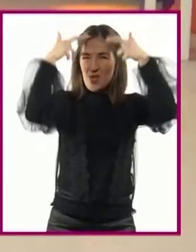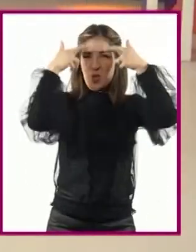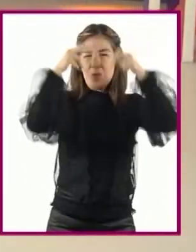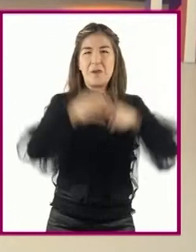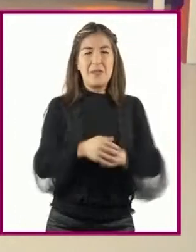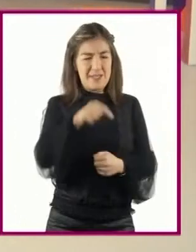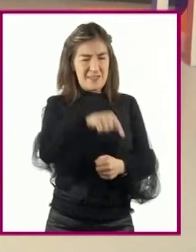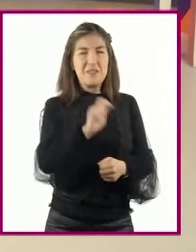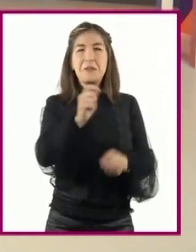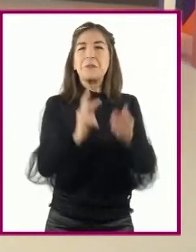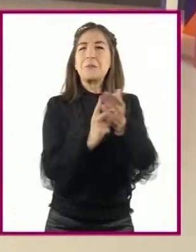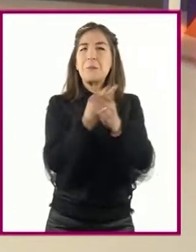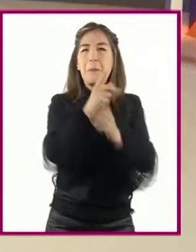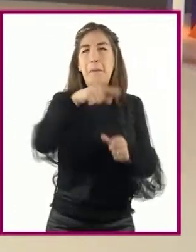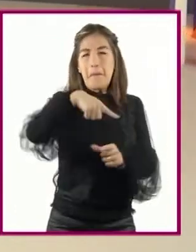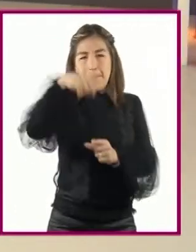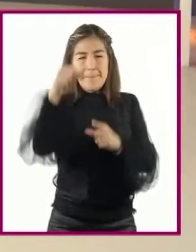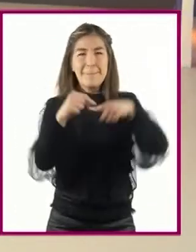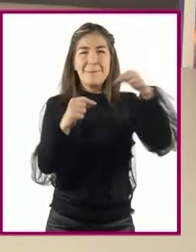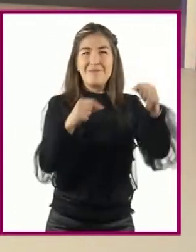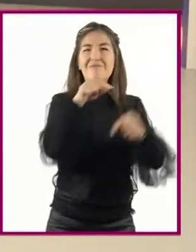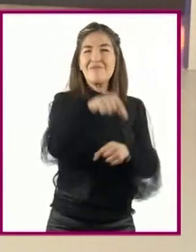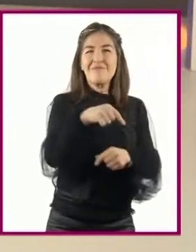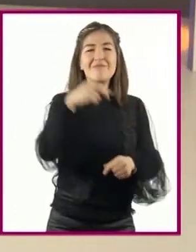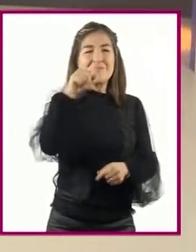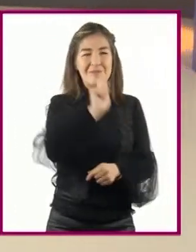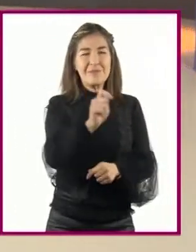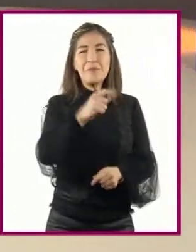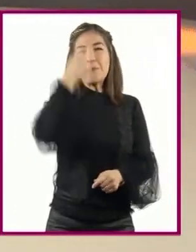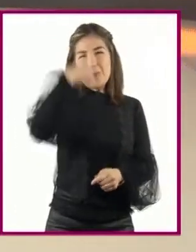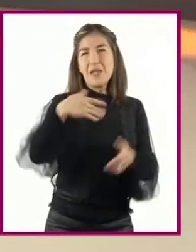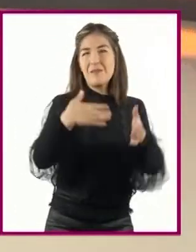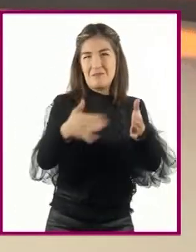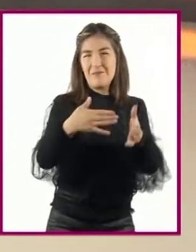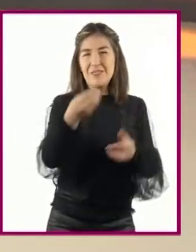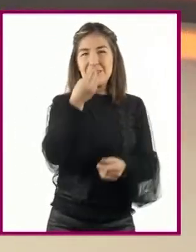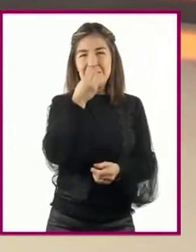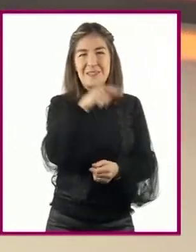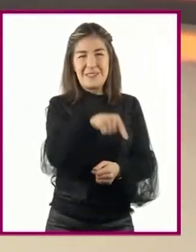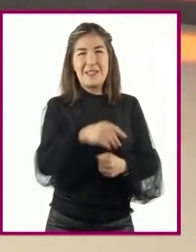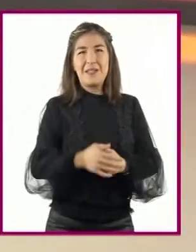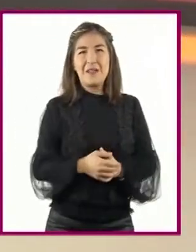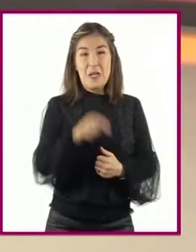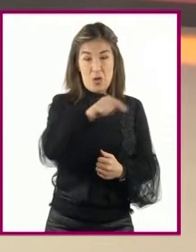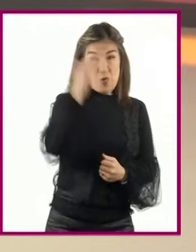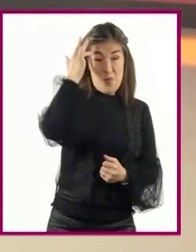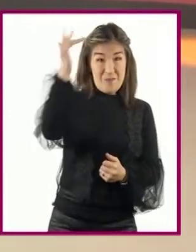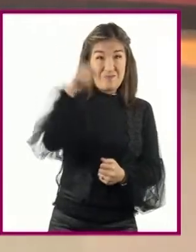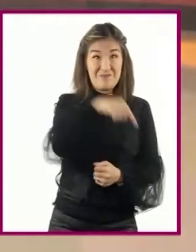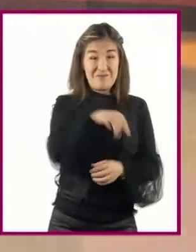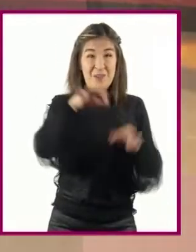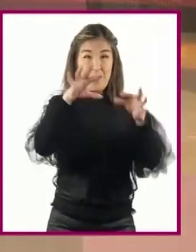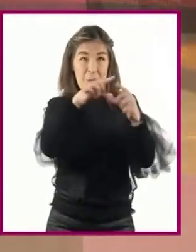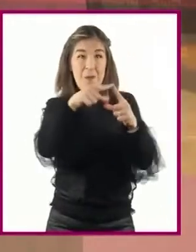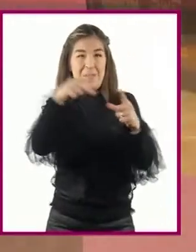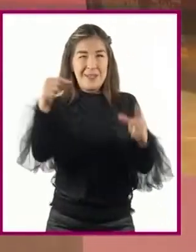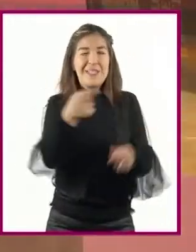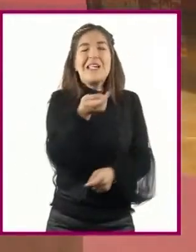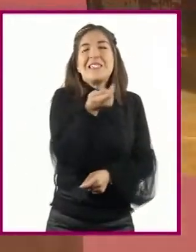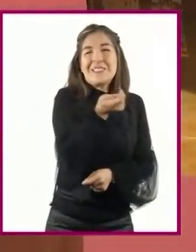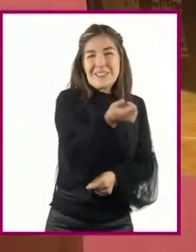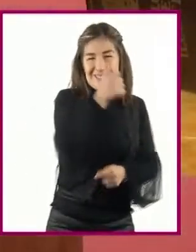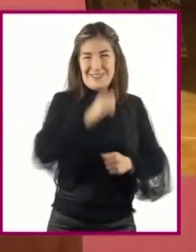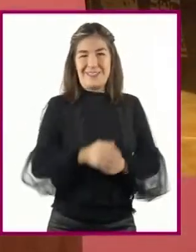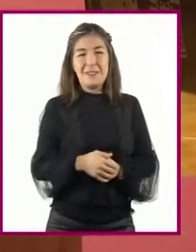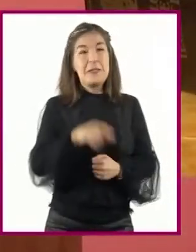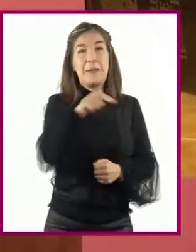está hecha de hojitas de algunas hierbas que creo que se ocupan para cocinar. ¿Es hoja santa? Casi,